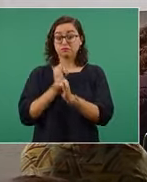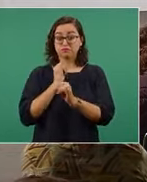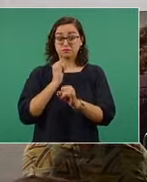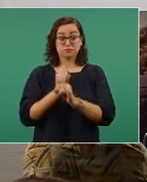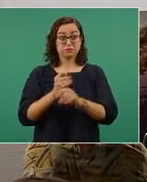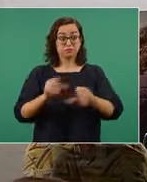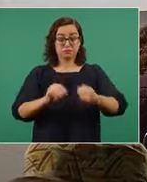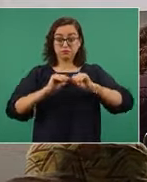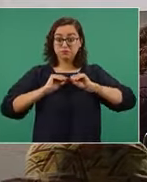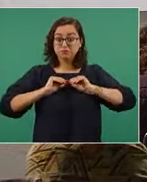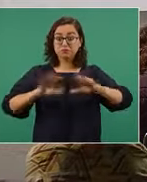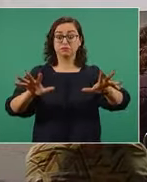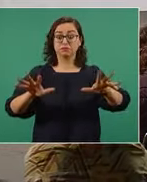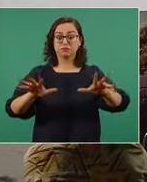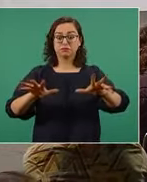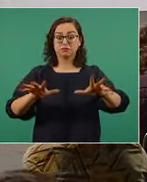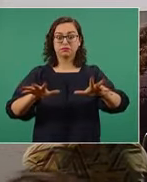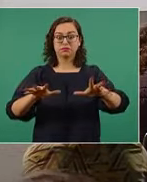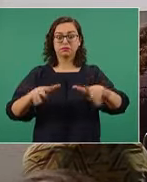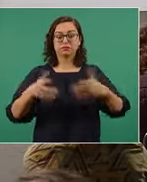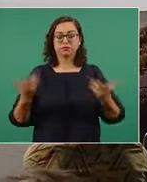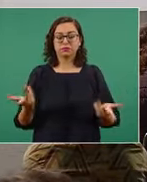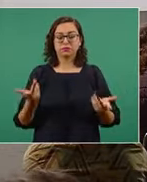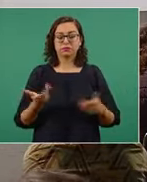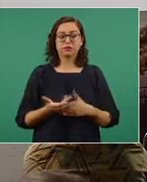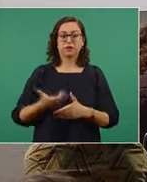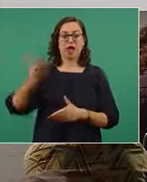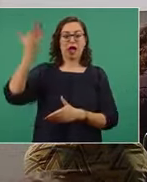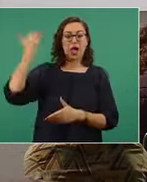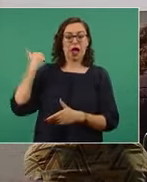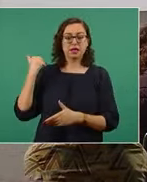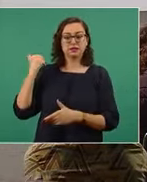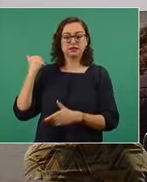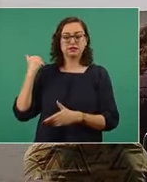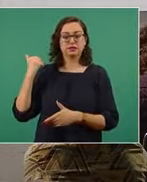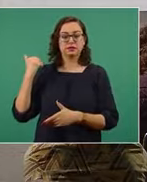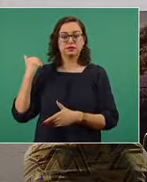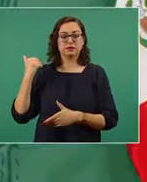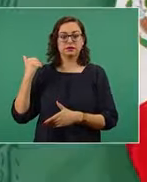se recuperó de lo que decían antes